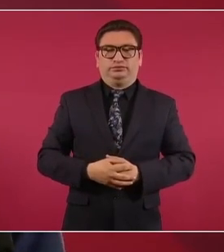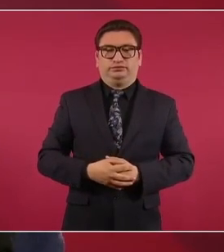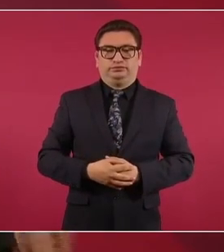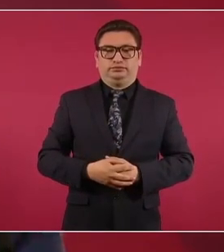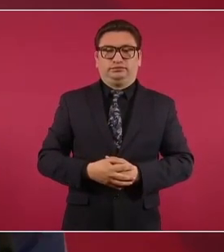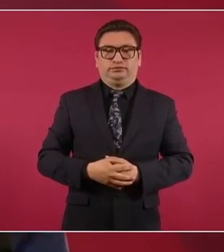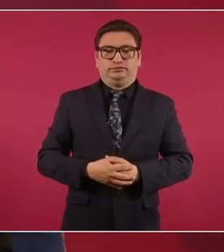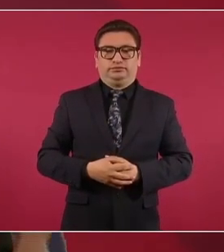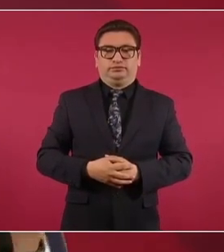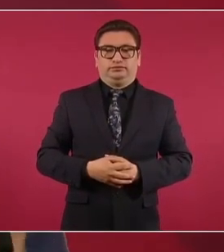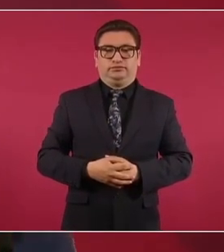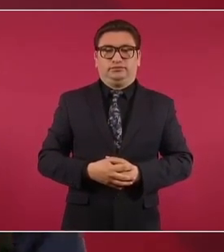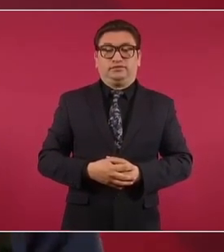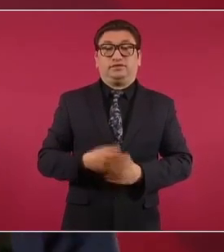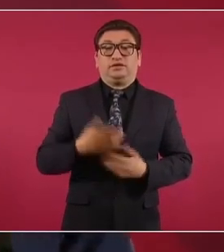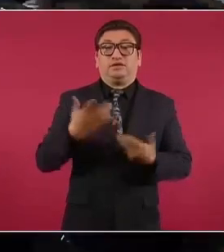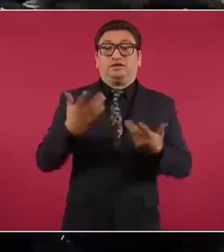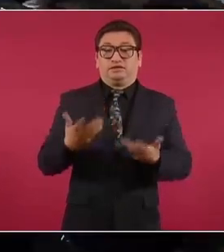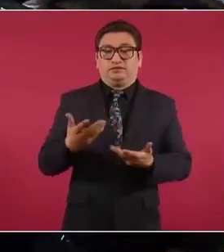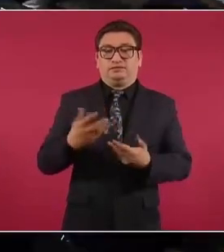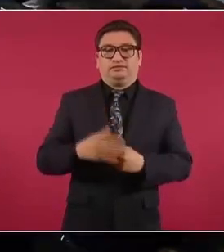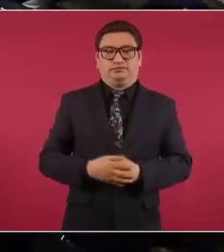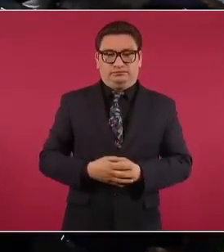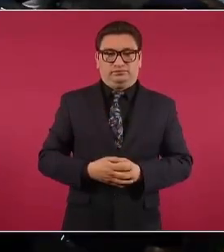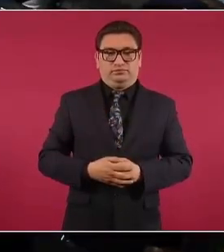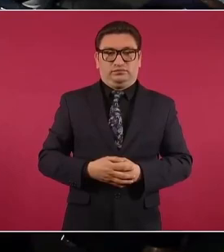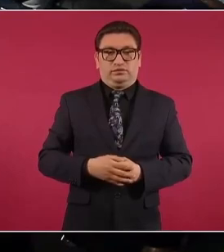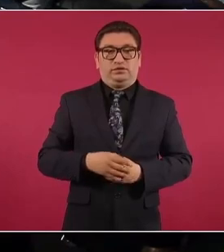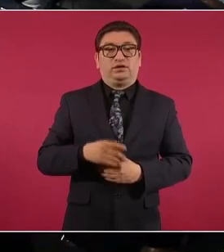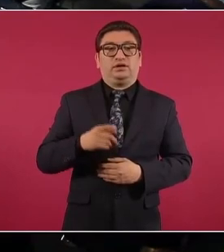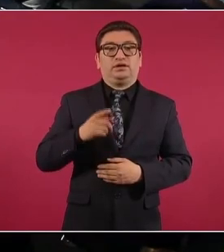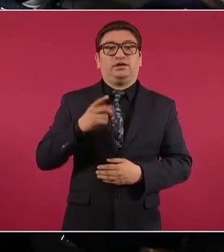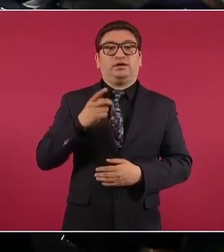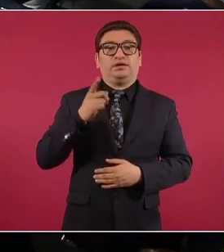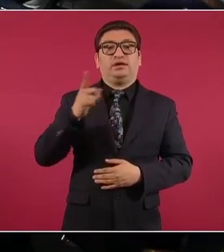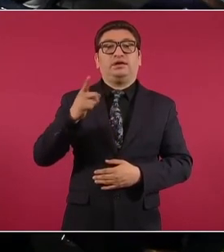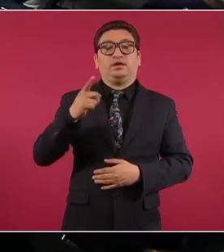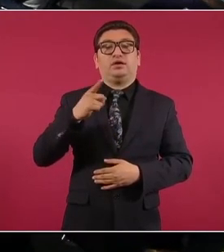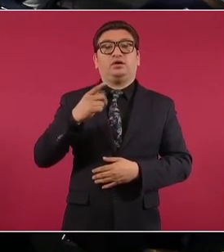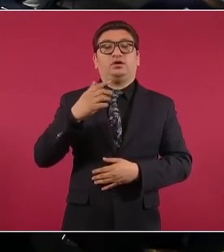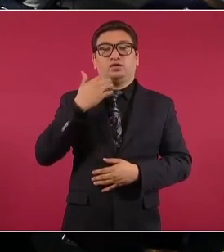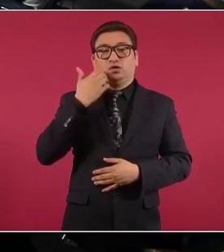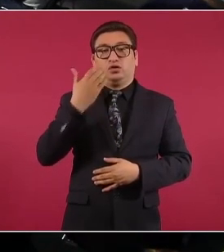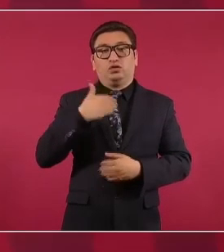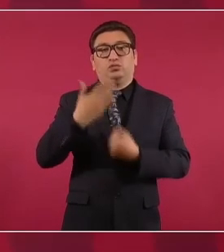Es que lo, o sea, que se dice es que nosotros, quieren negociar con el próximo presidente. Ni nosotros equipo lo de permitimos,